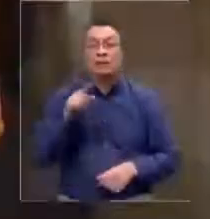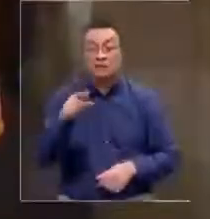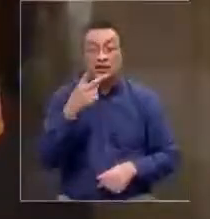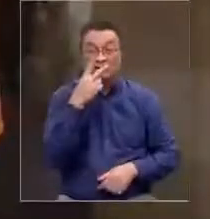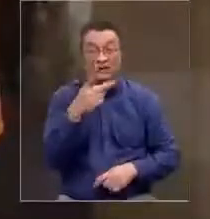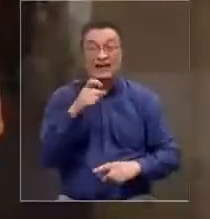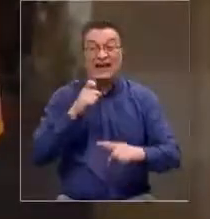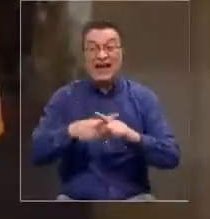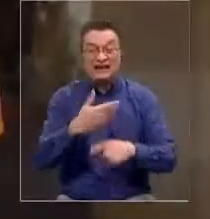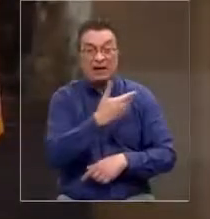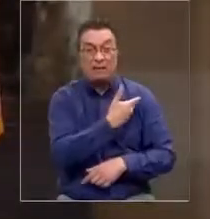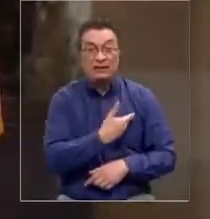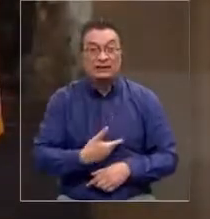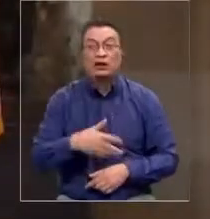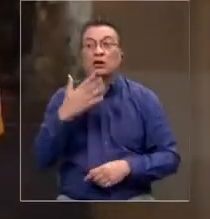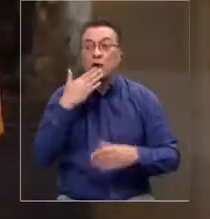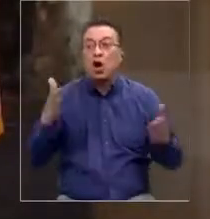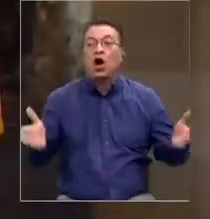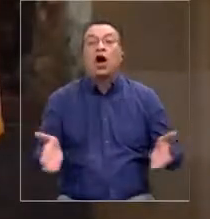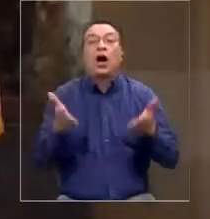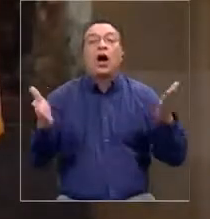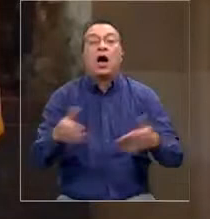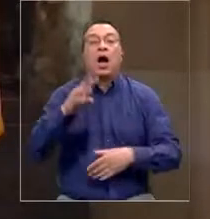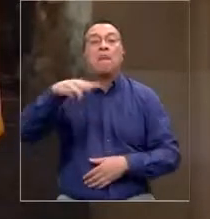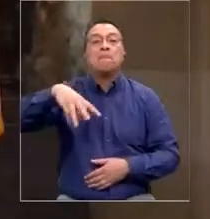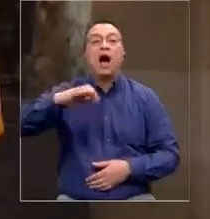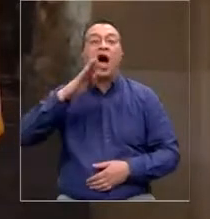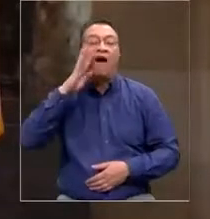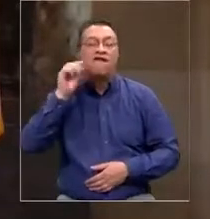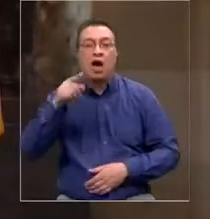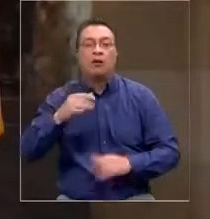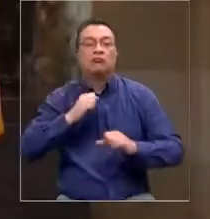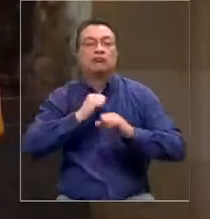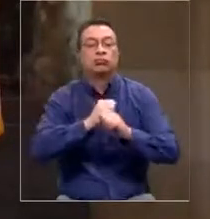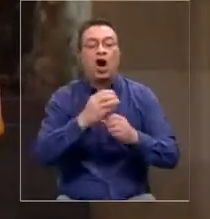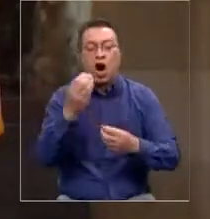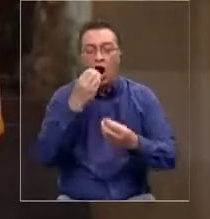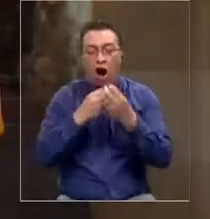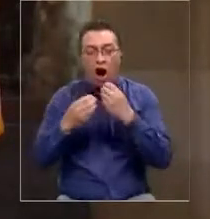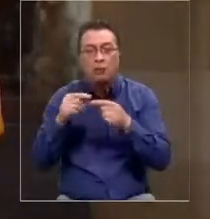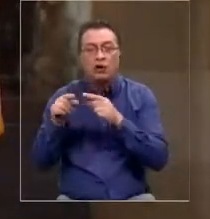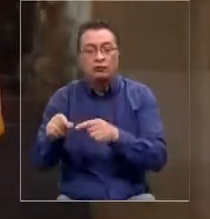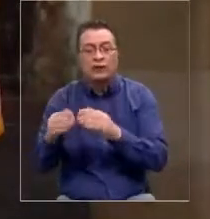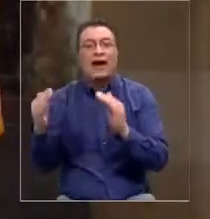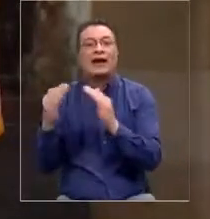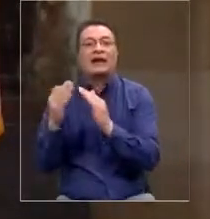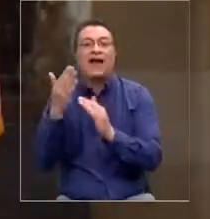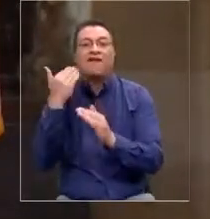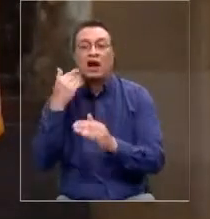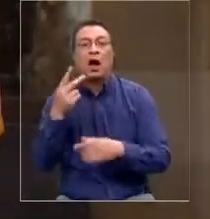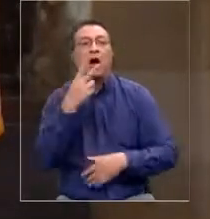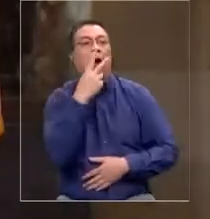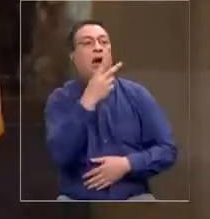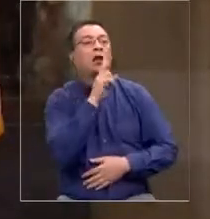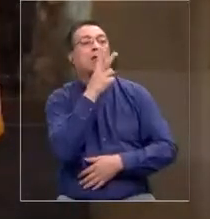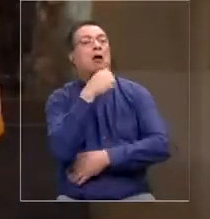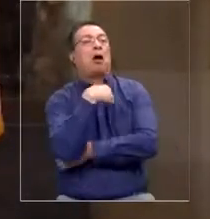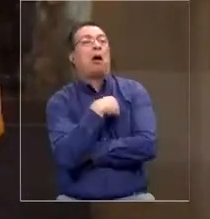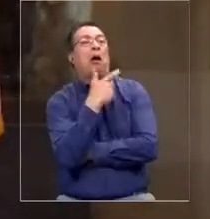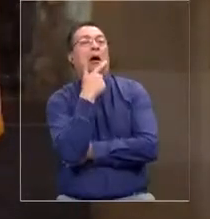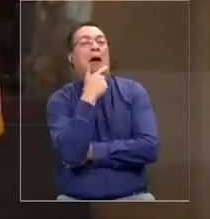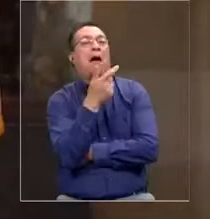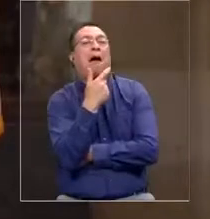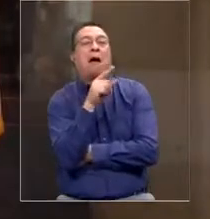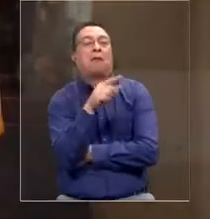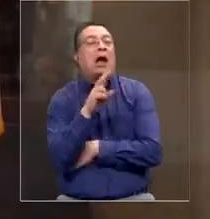a un expresidente que acababa de alentar a la mafia para atacar, sentado en el comedor privado del despacho Oval en la Casa Blanca, mirando todo por televisión y